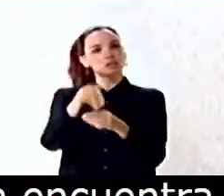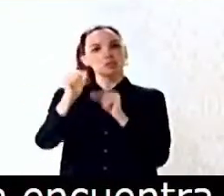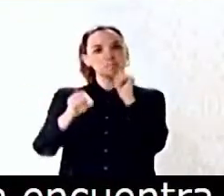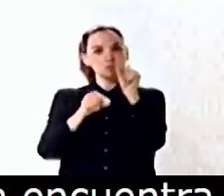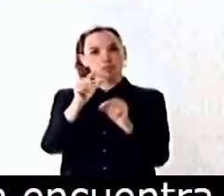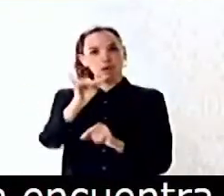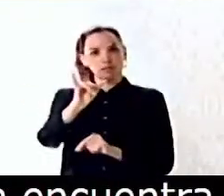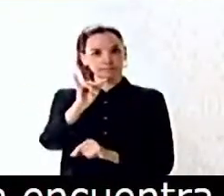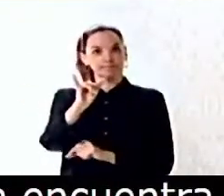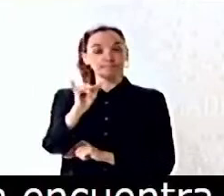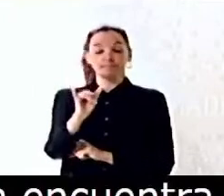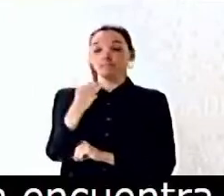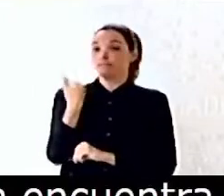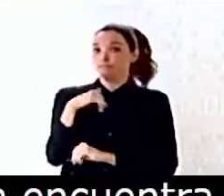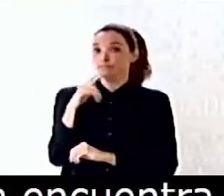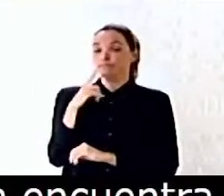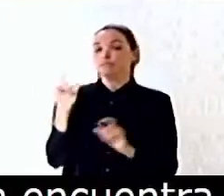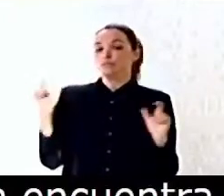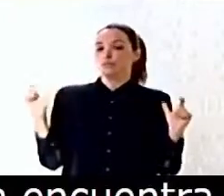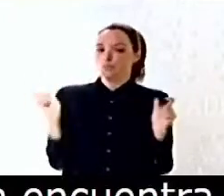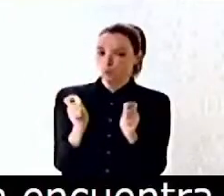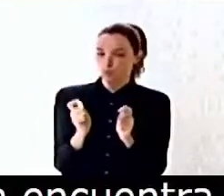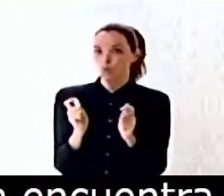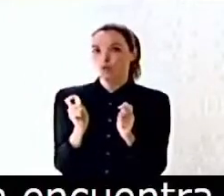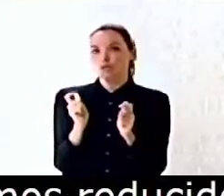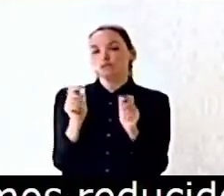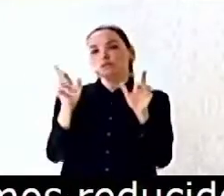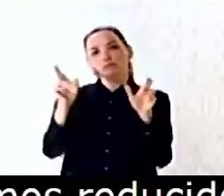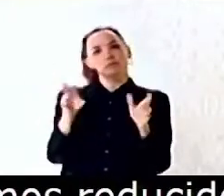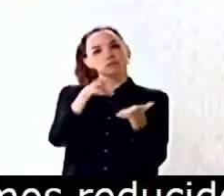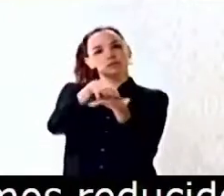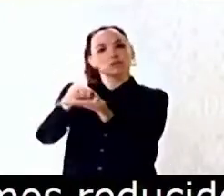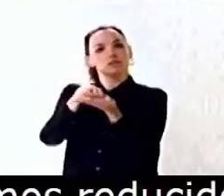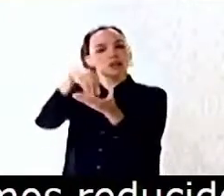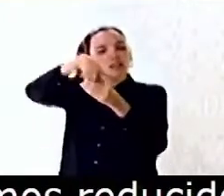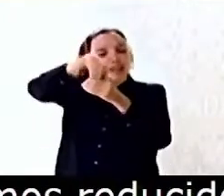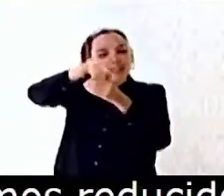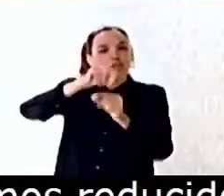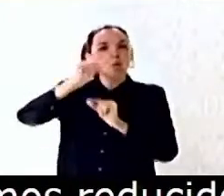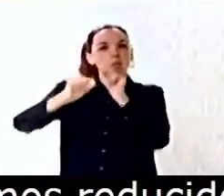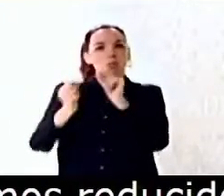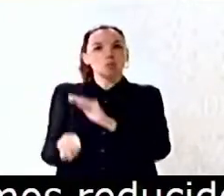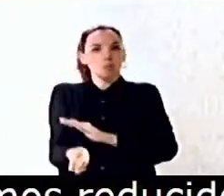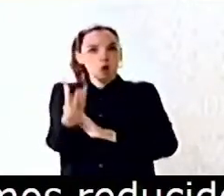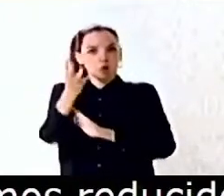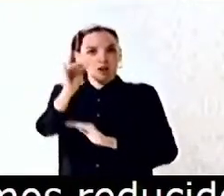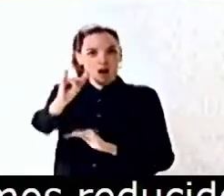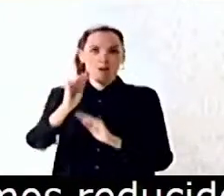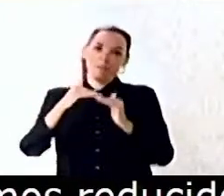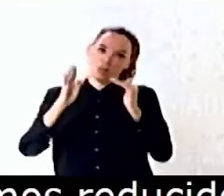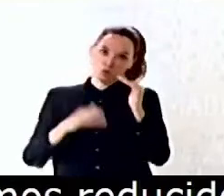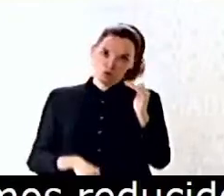hemos reducido el número de residencias que en este momento tienen activo un brote dentro de ellas.